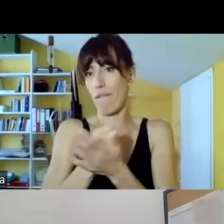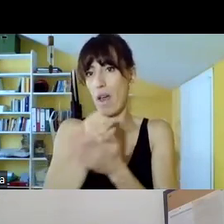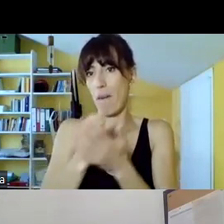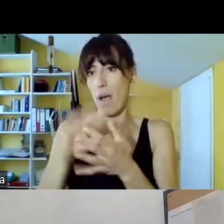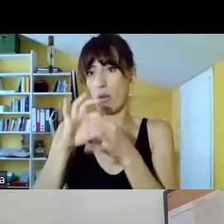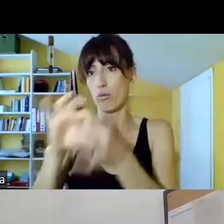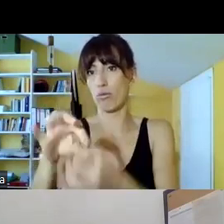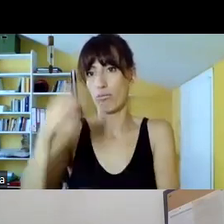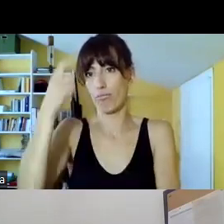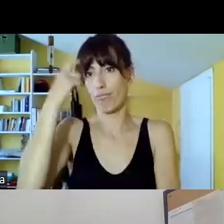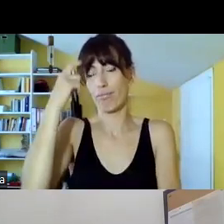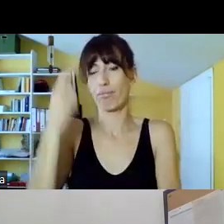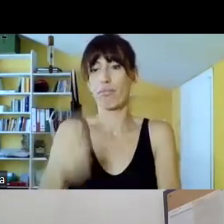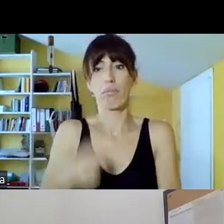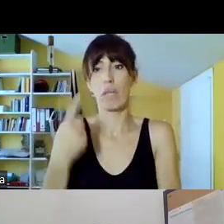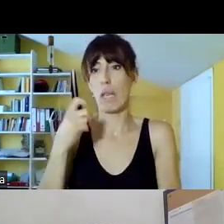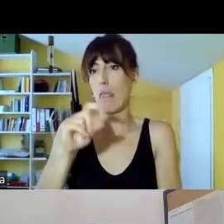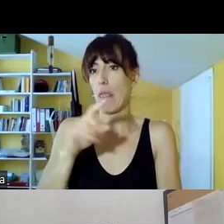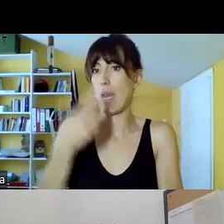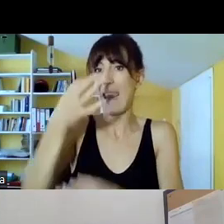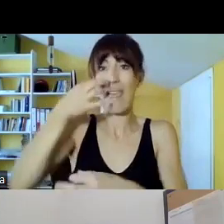debe a una necesidad real.